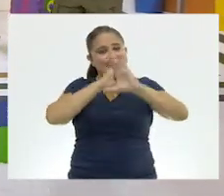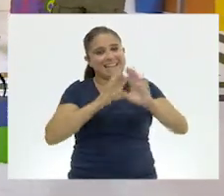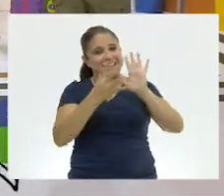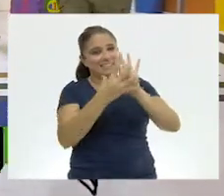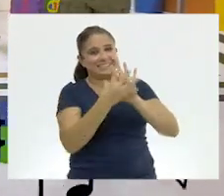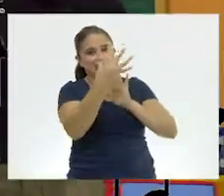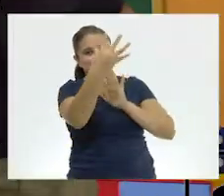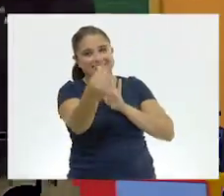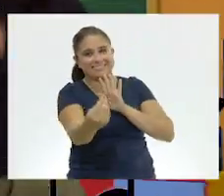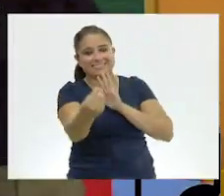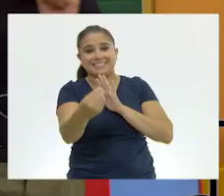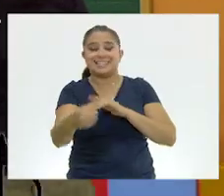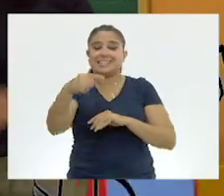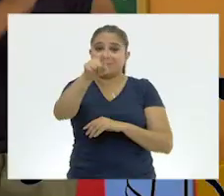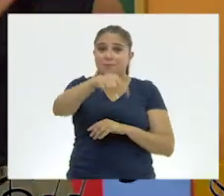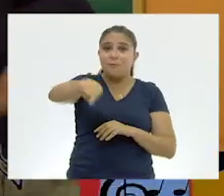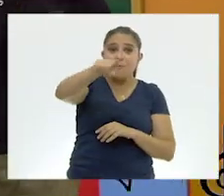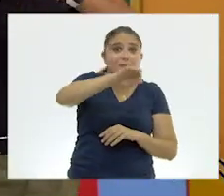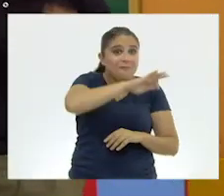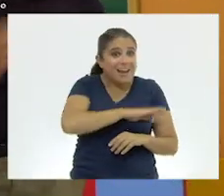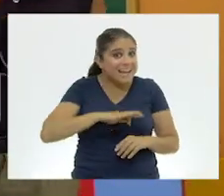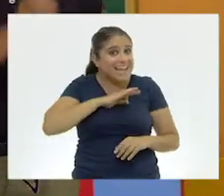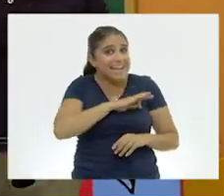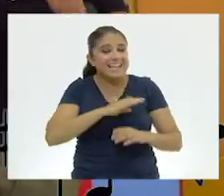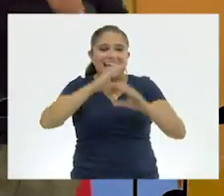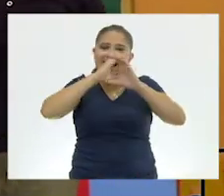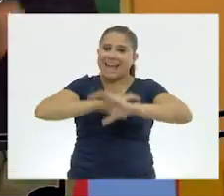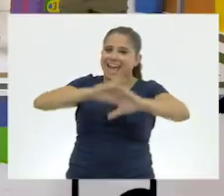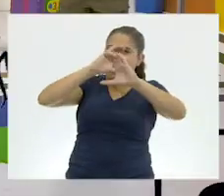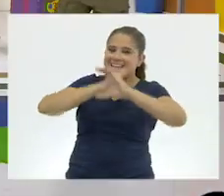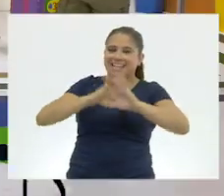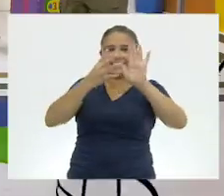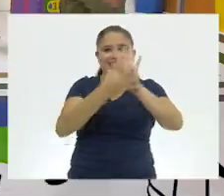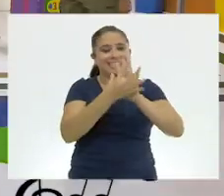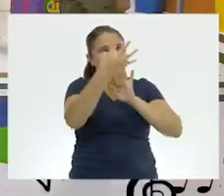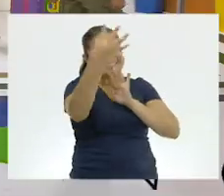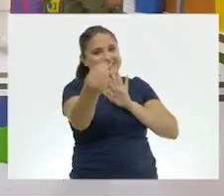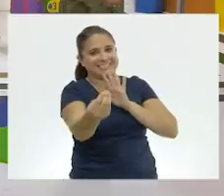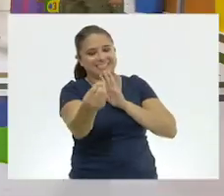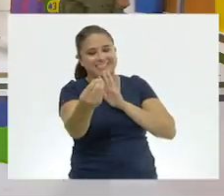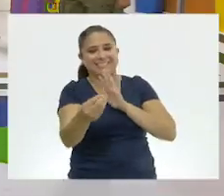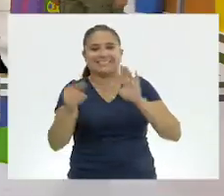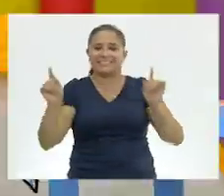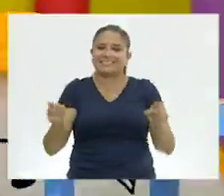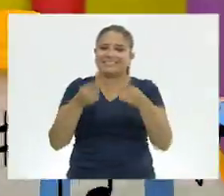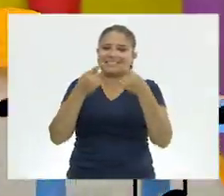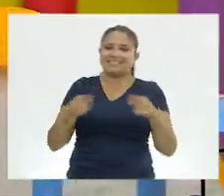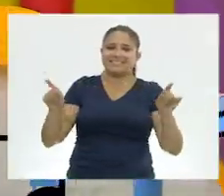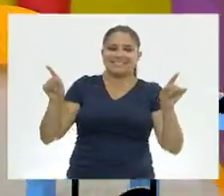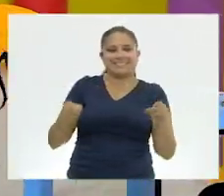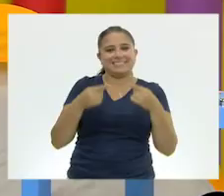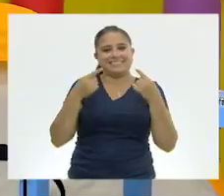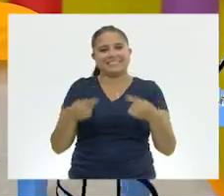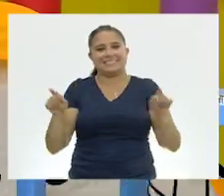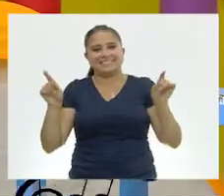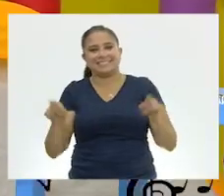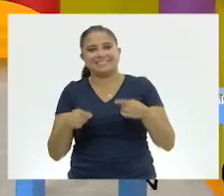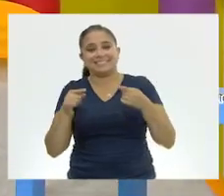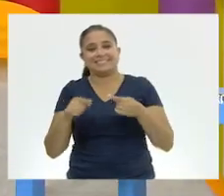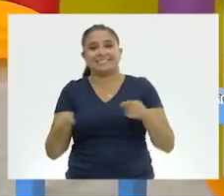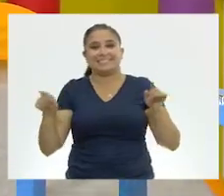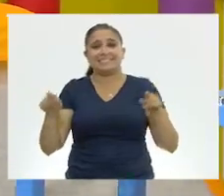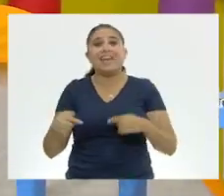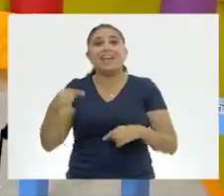conmigo. Si eres feliz, canta conmigo. Si eres feliz, canta conmigo.